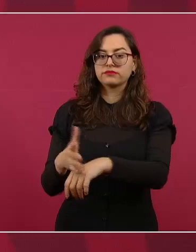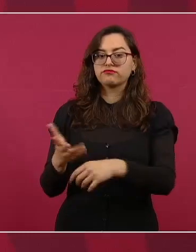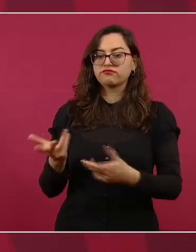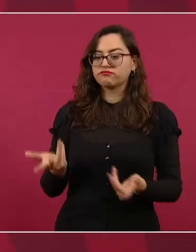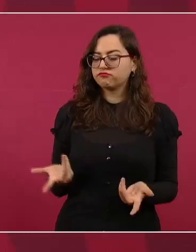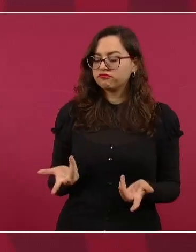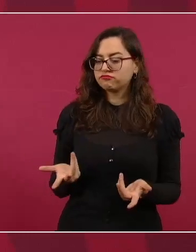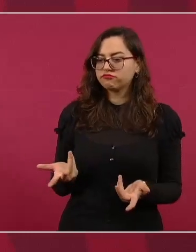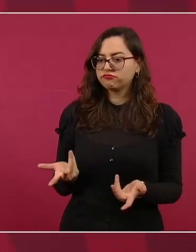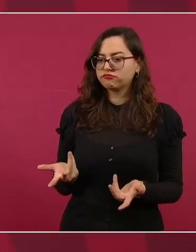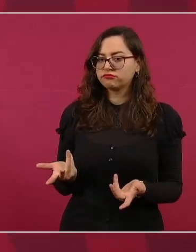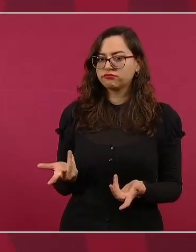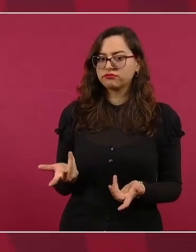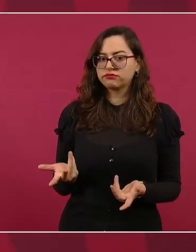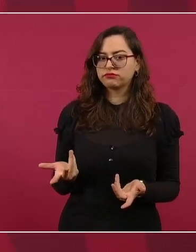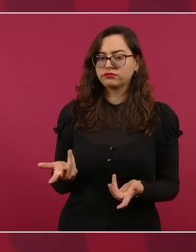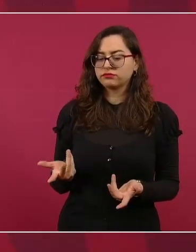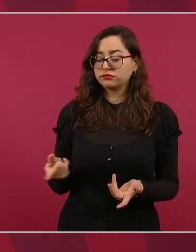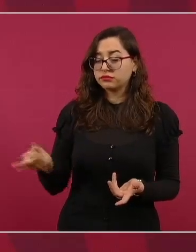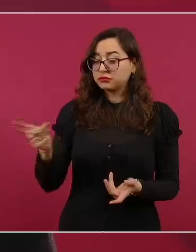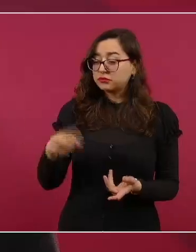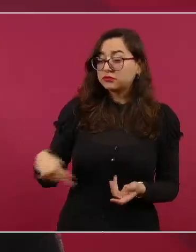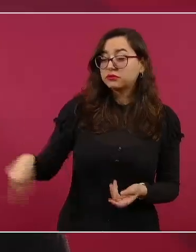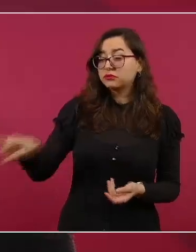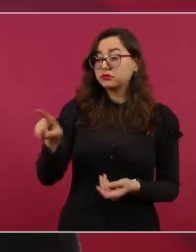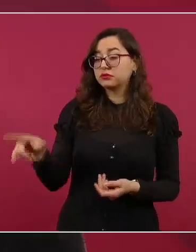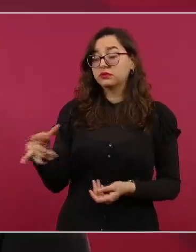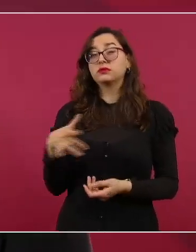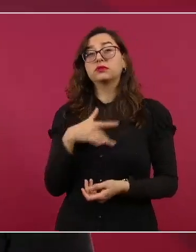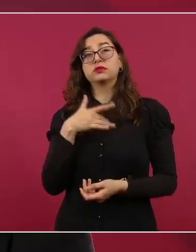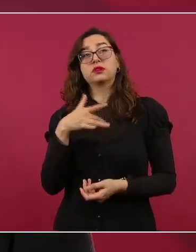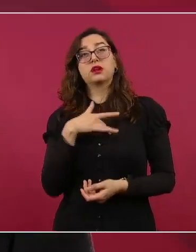motivos para